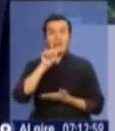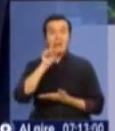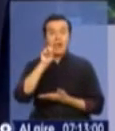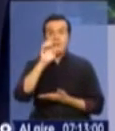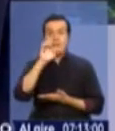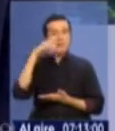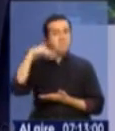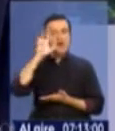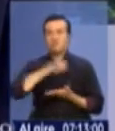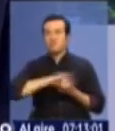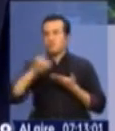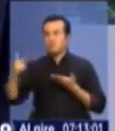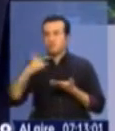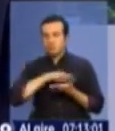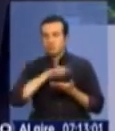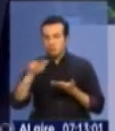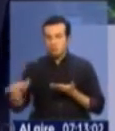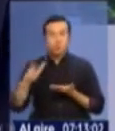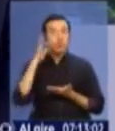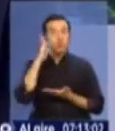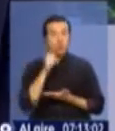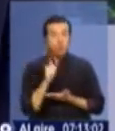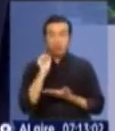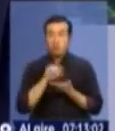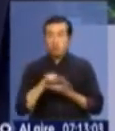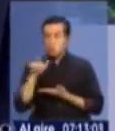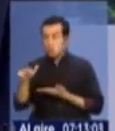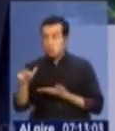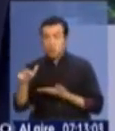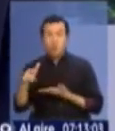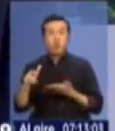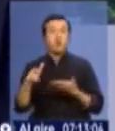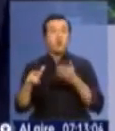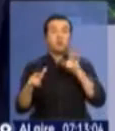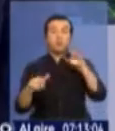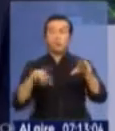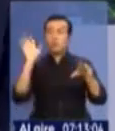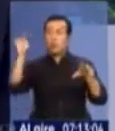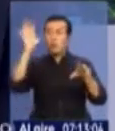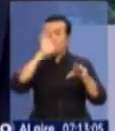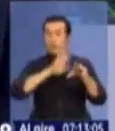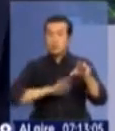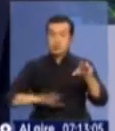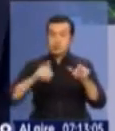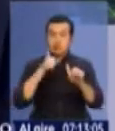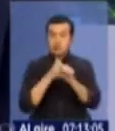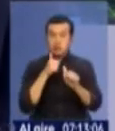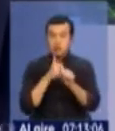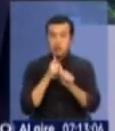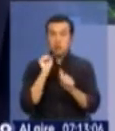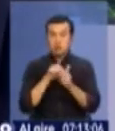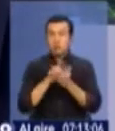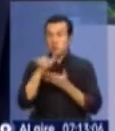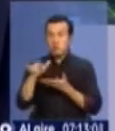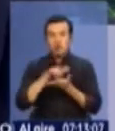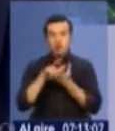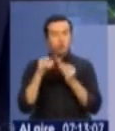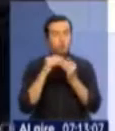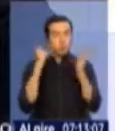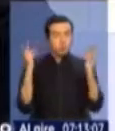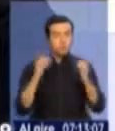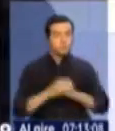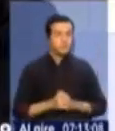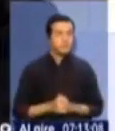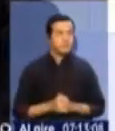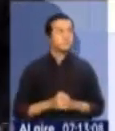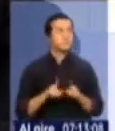también desde cuenca y también desde las provincias cercanas a aloja hoy cuando comenzó la